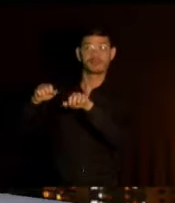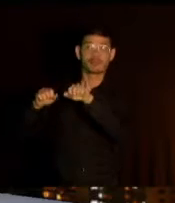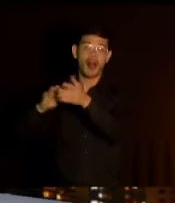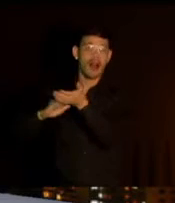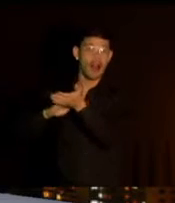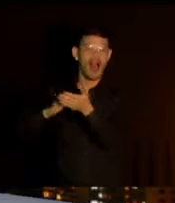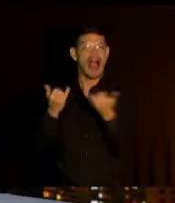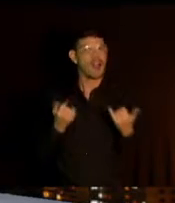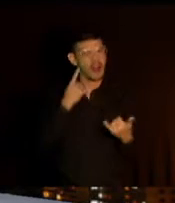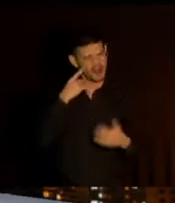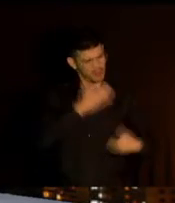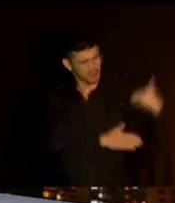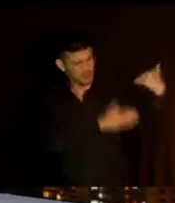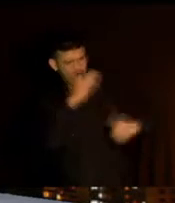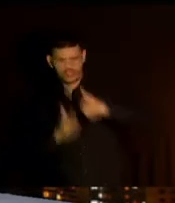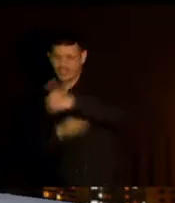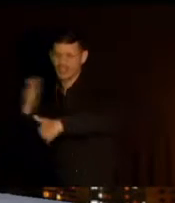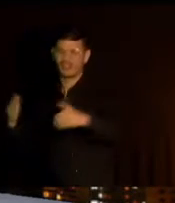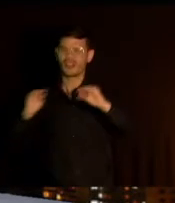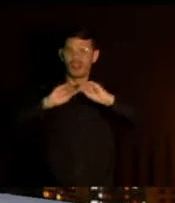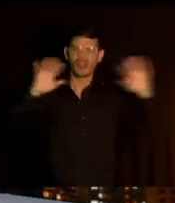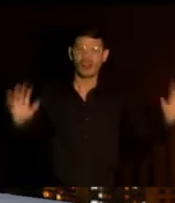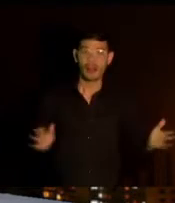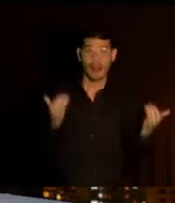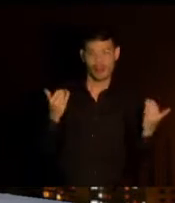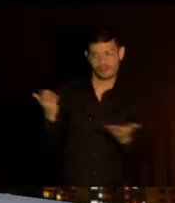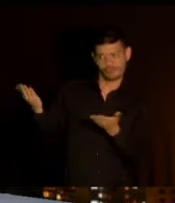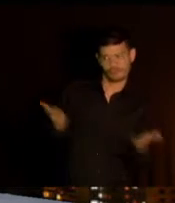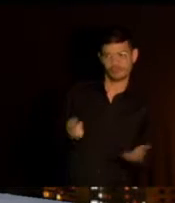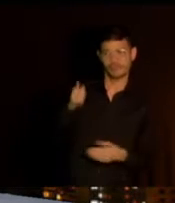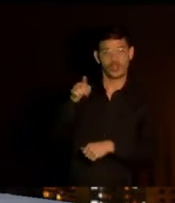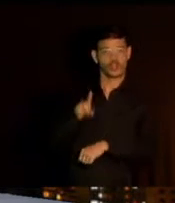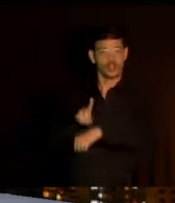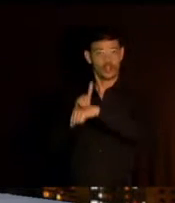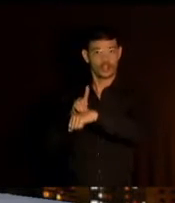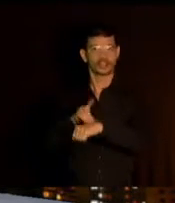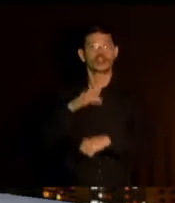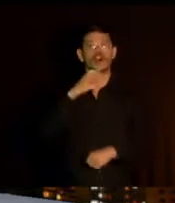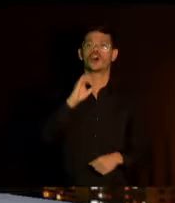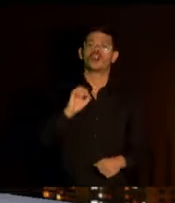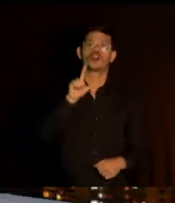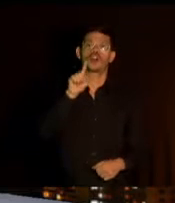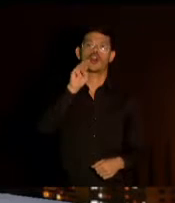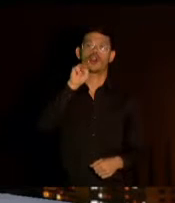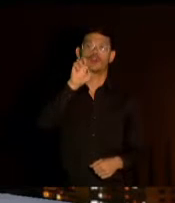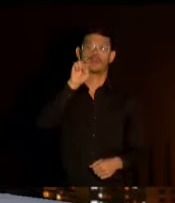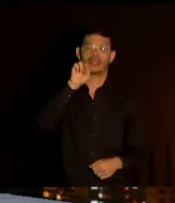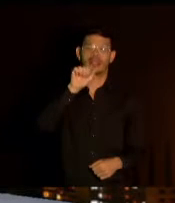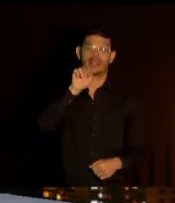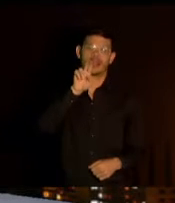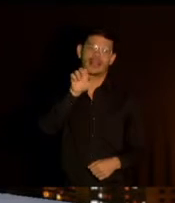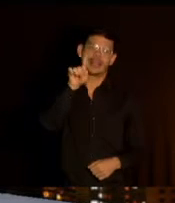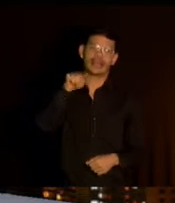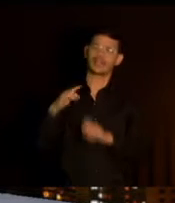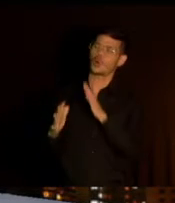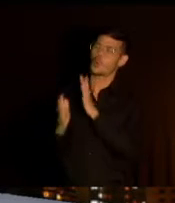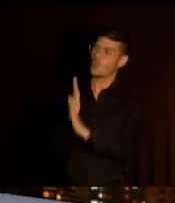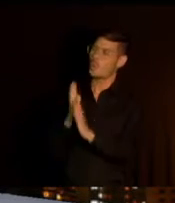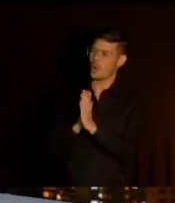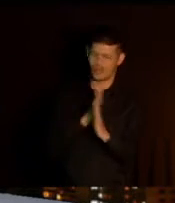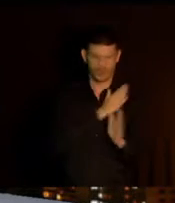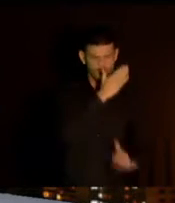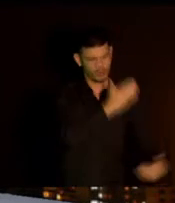pasado, pues voy a invitar inmediatamente al doctor Colmenares para que nos diga cómo fue este proceso, cómo se siguió este